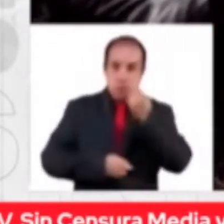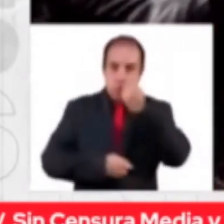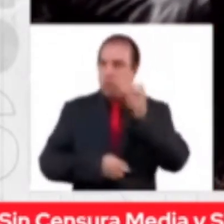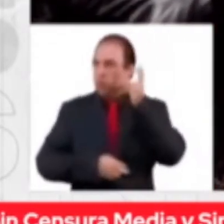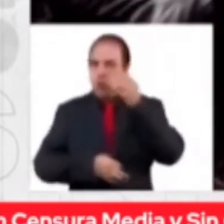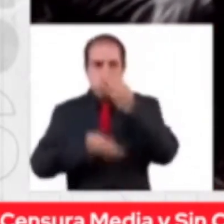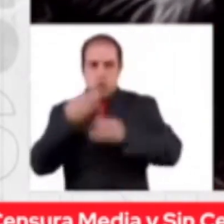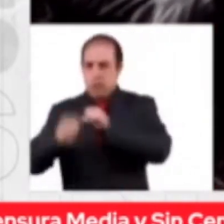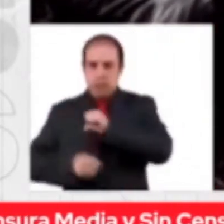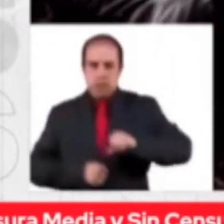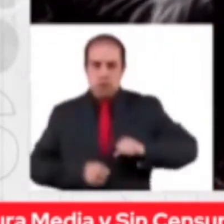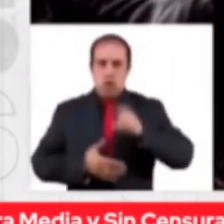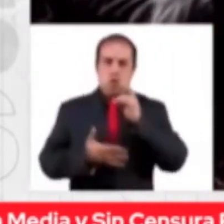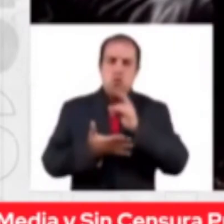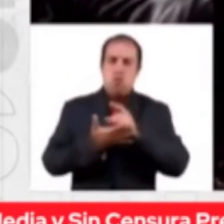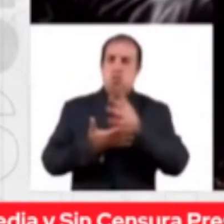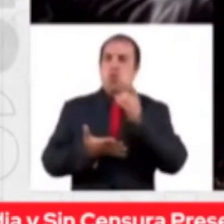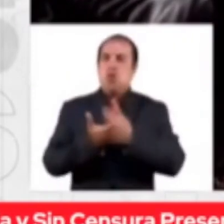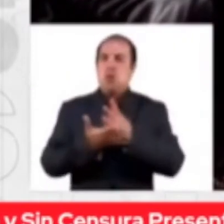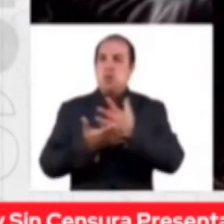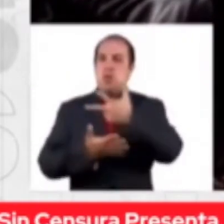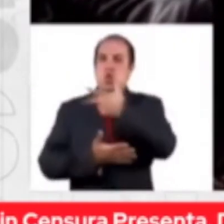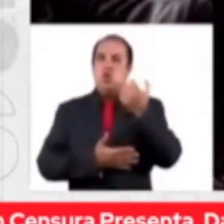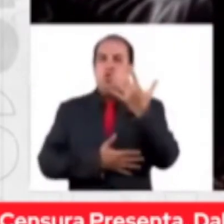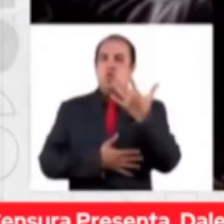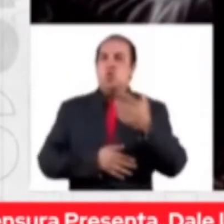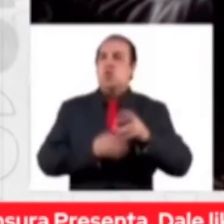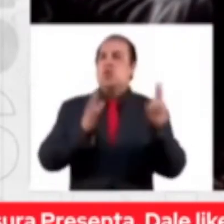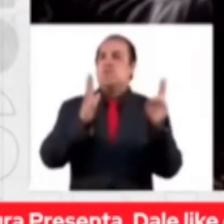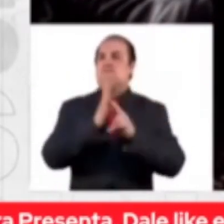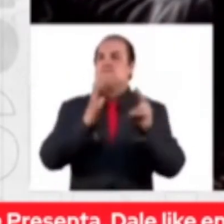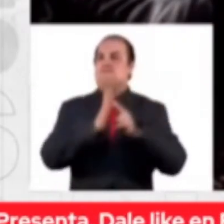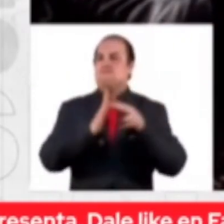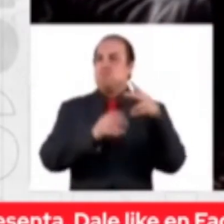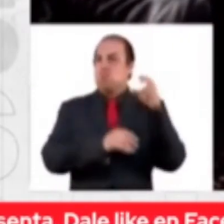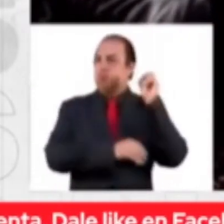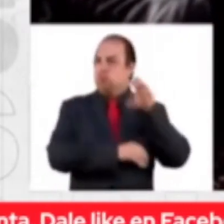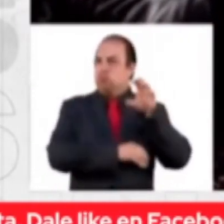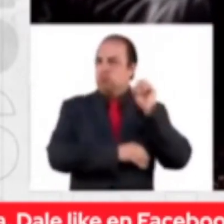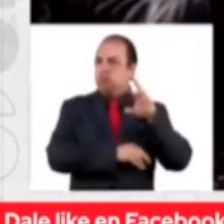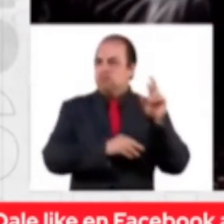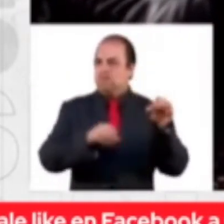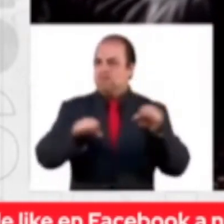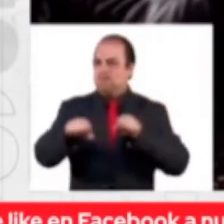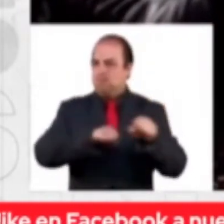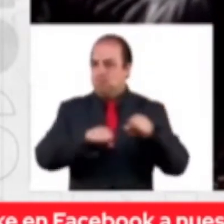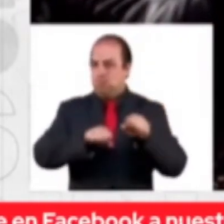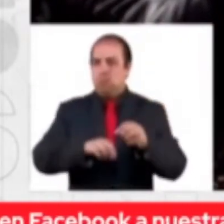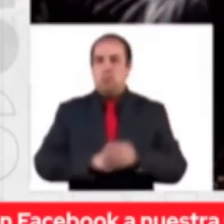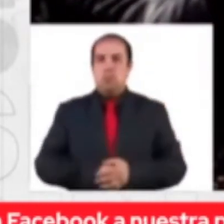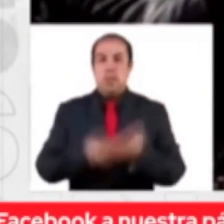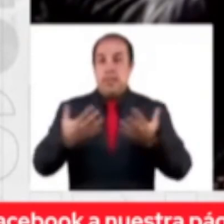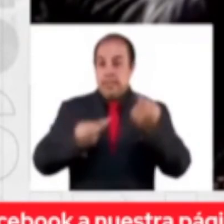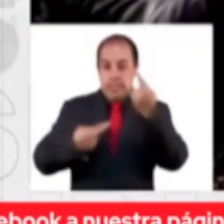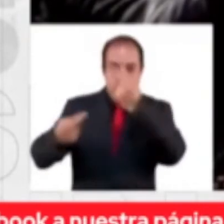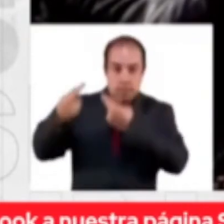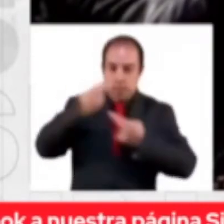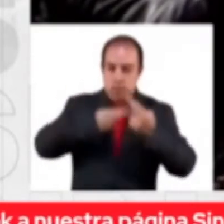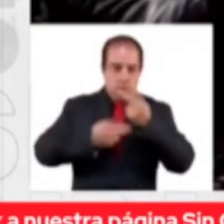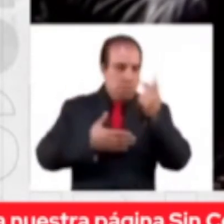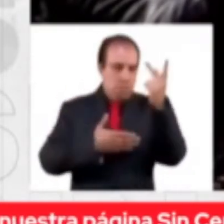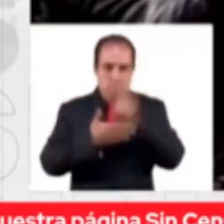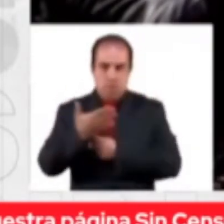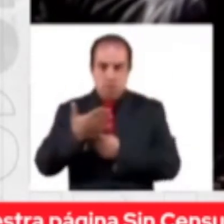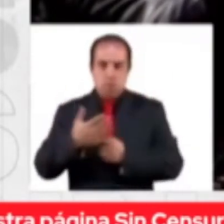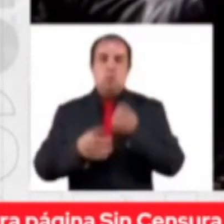alcaldías, no, ni en todas las zonas? No, fueron 850 alarmas que... O sea, no fue que fuera un proceso de revisión programado,